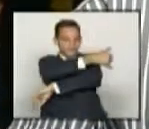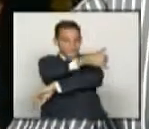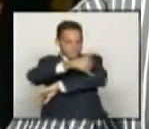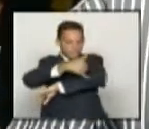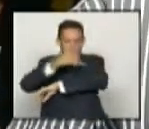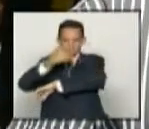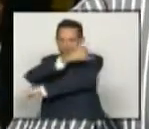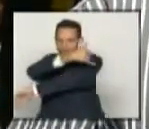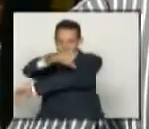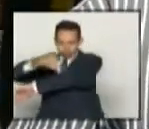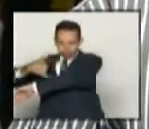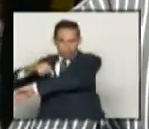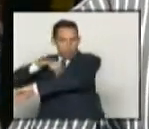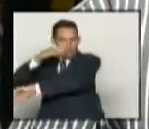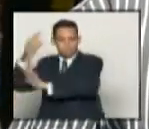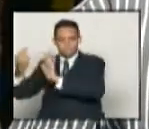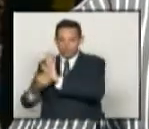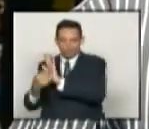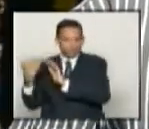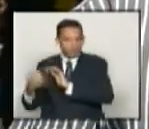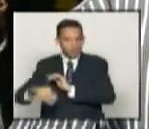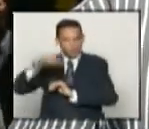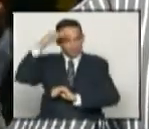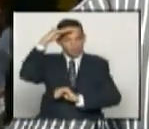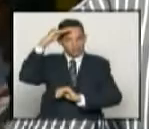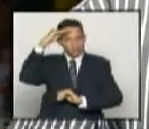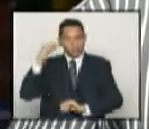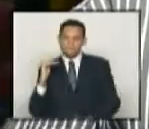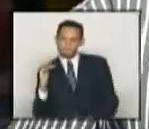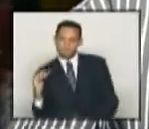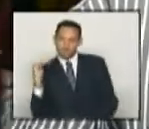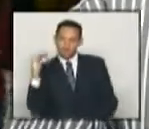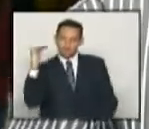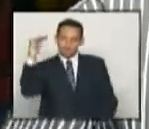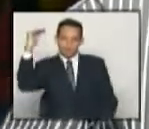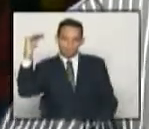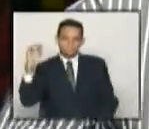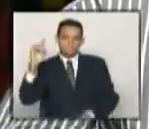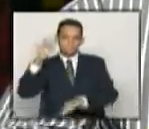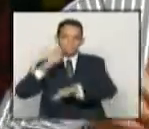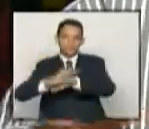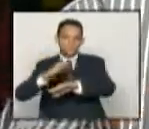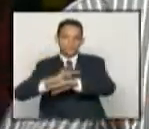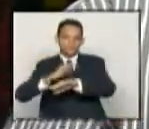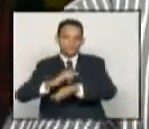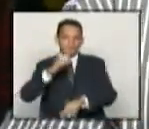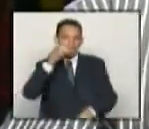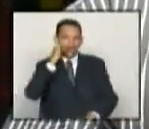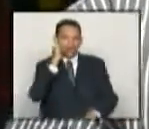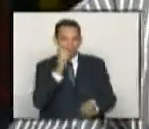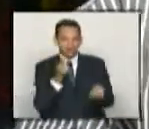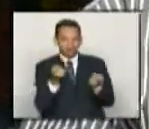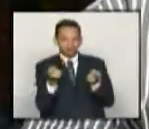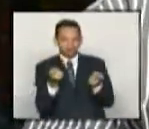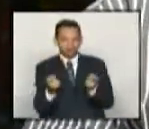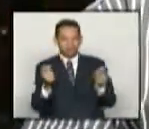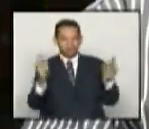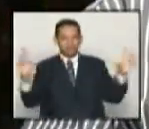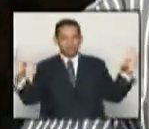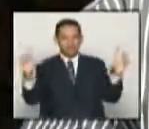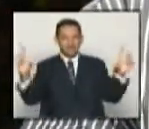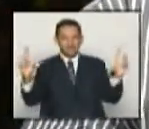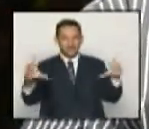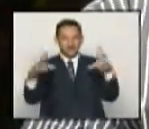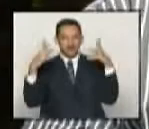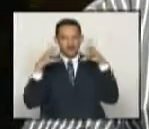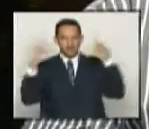ya entiendo yo que aquí en el comando de policía ya han venido a hacer todo el ensamble de todas las paneles que necesitan para